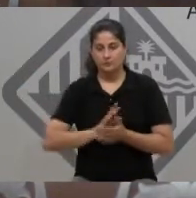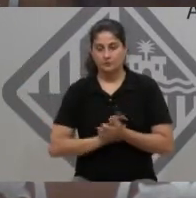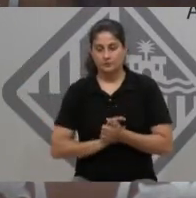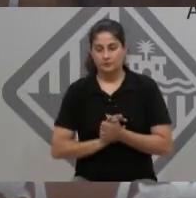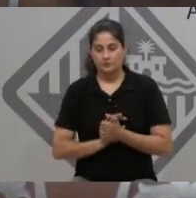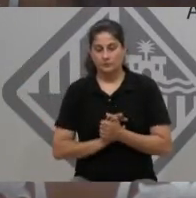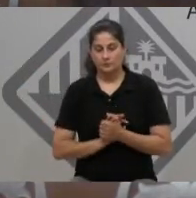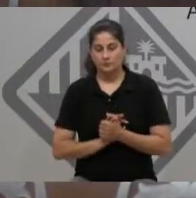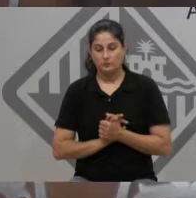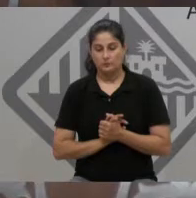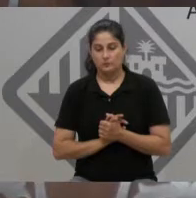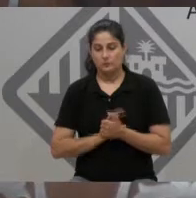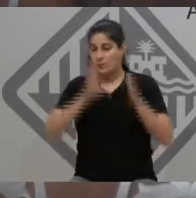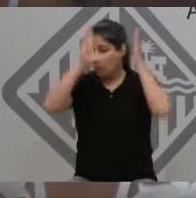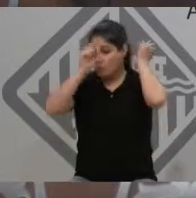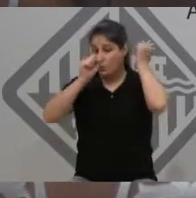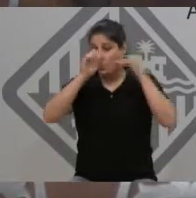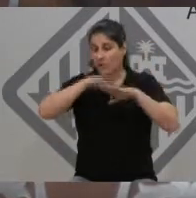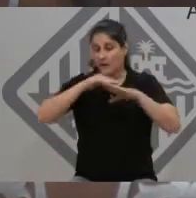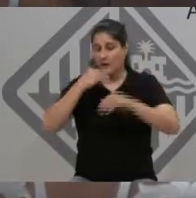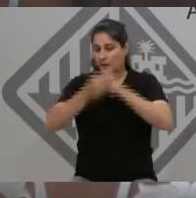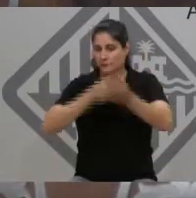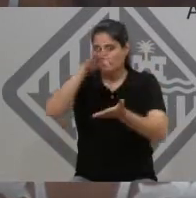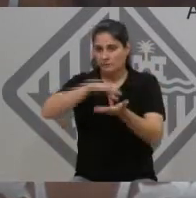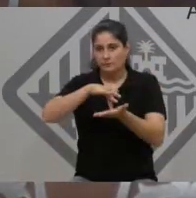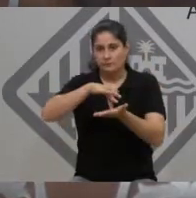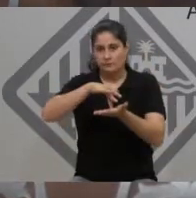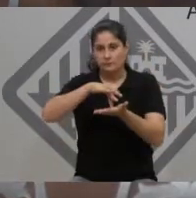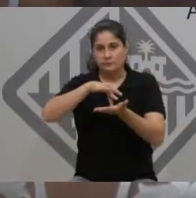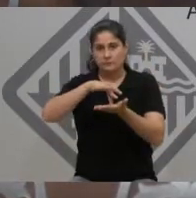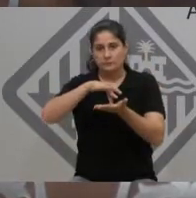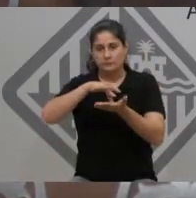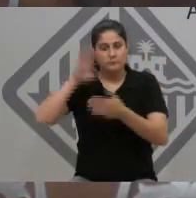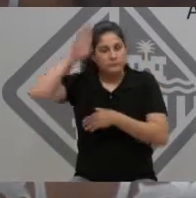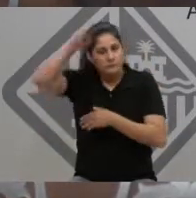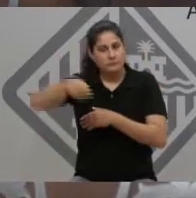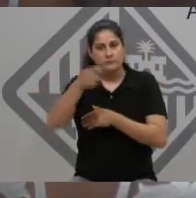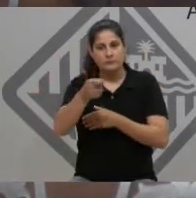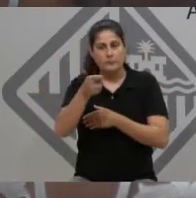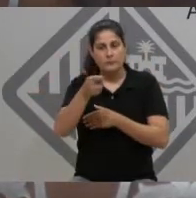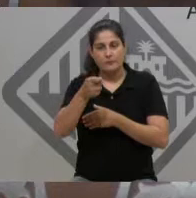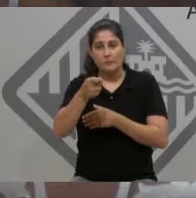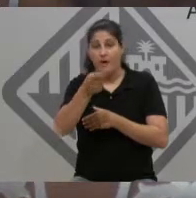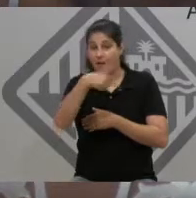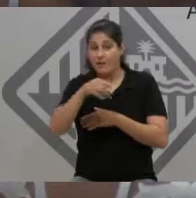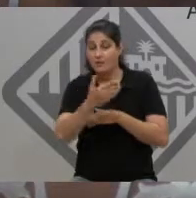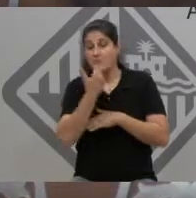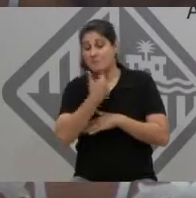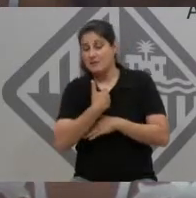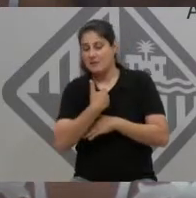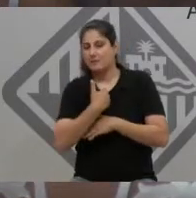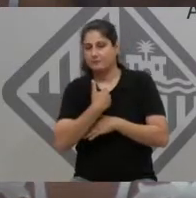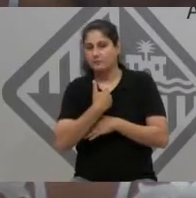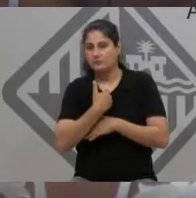a unos protocolos de actuación de nuestro cuerpo de bomberos que nos han hecho llegar este colectivo,